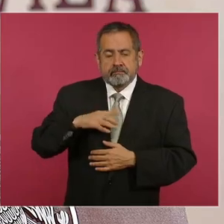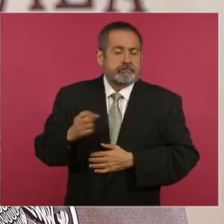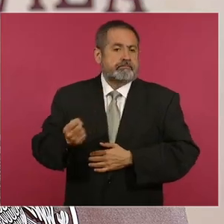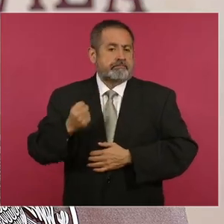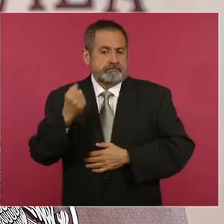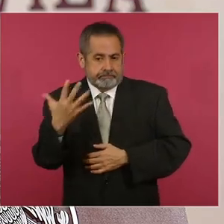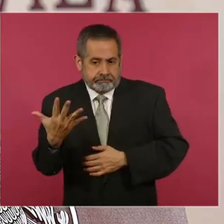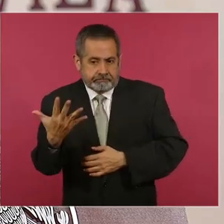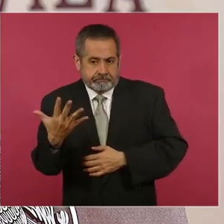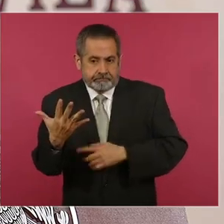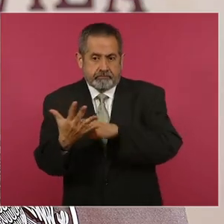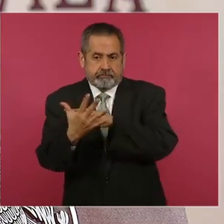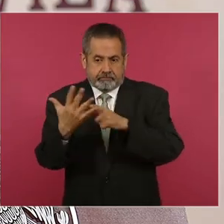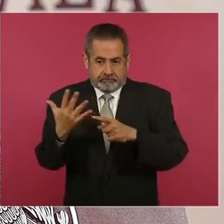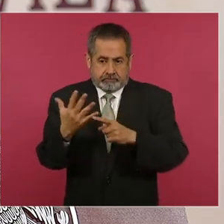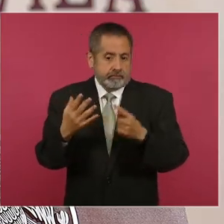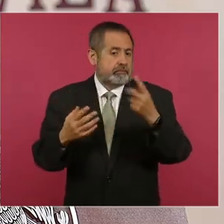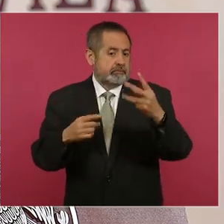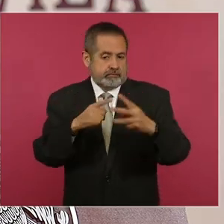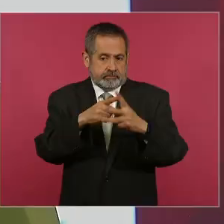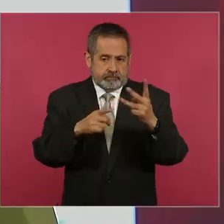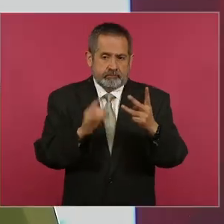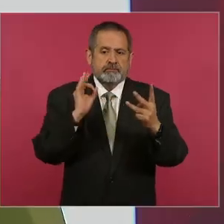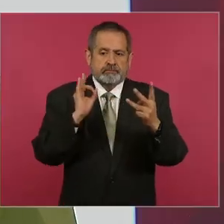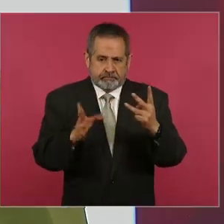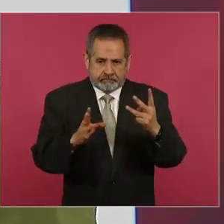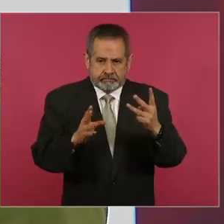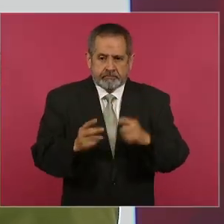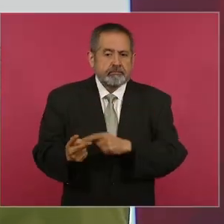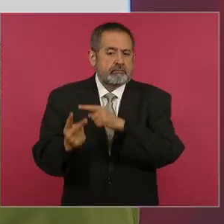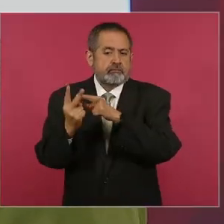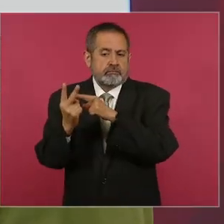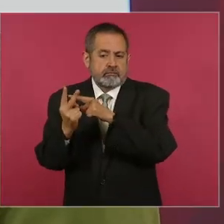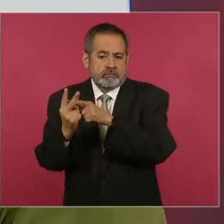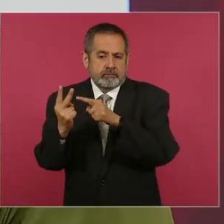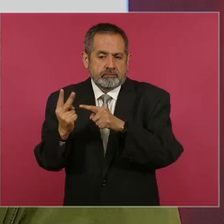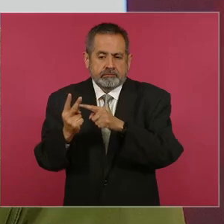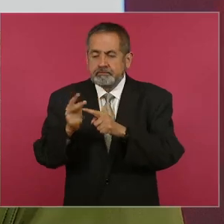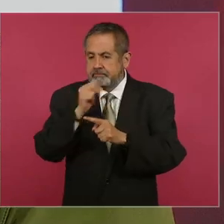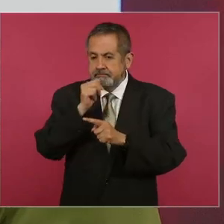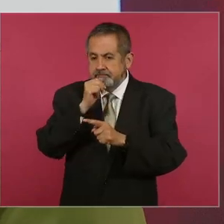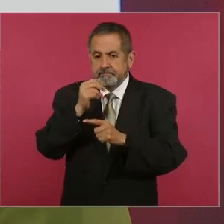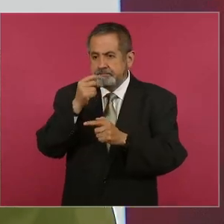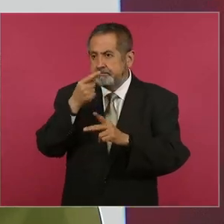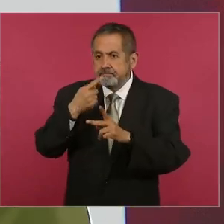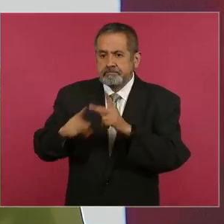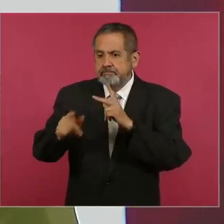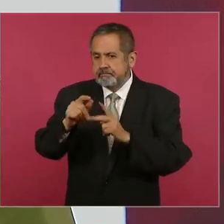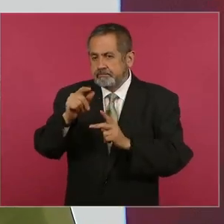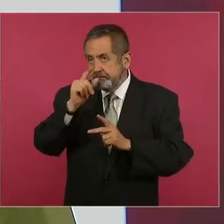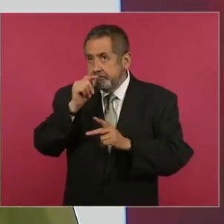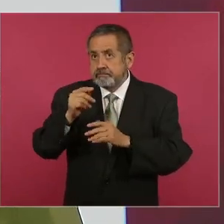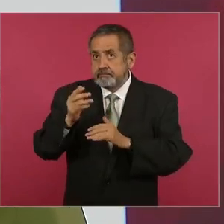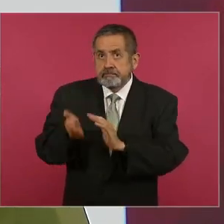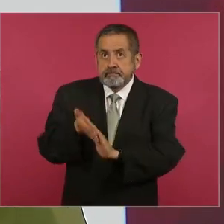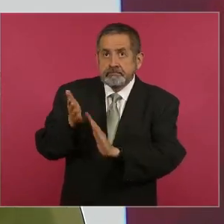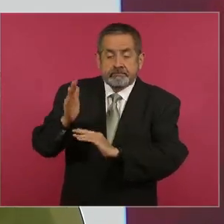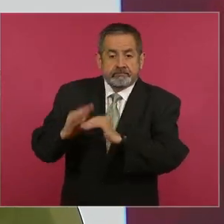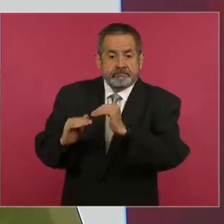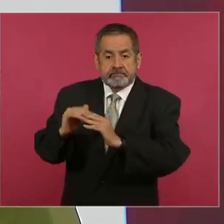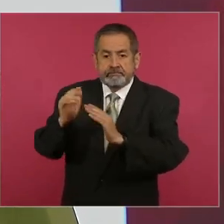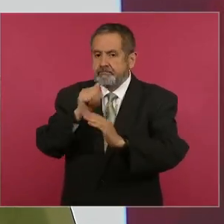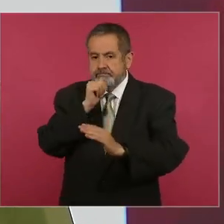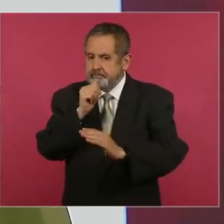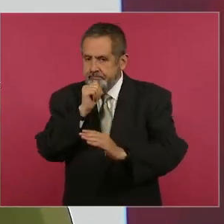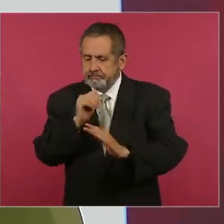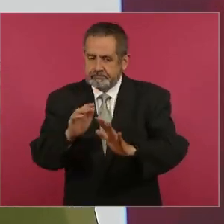cuales 3 están construidas, 2 están pendientes por iniciar esta construcción. Y